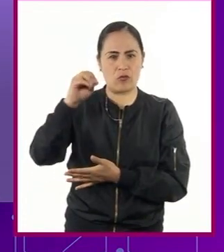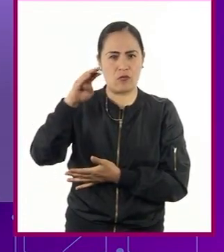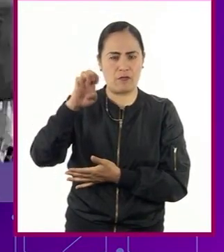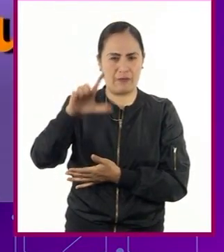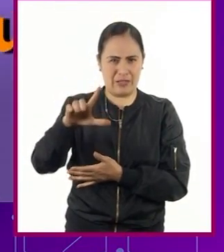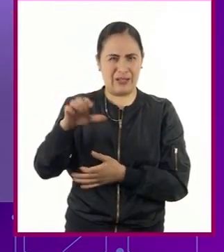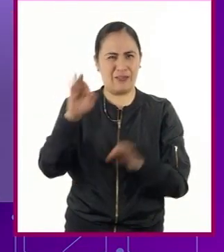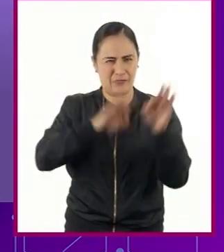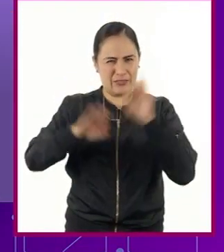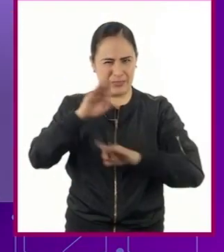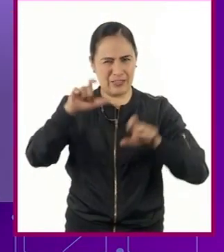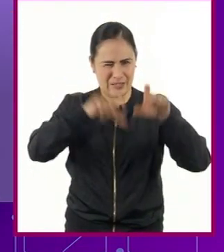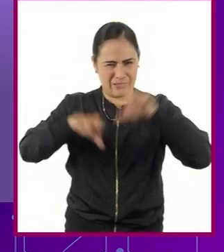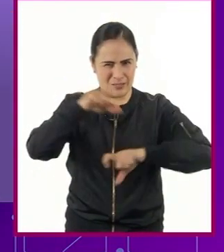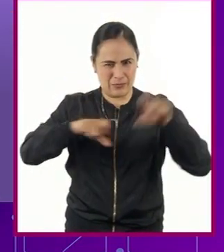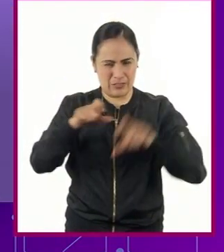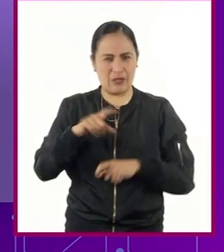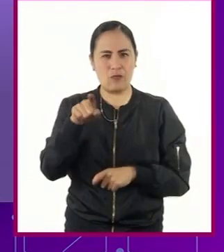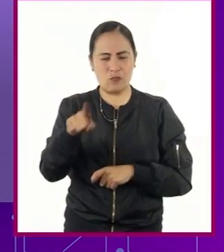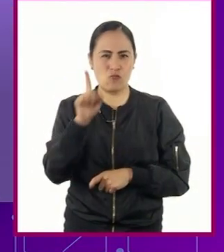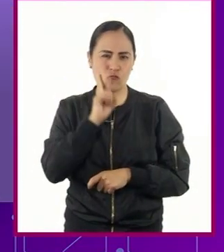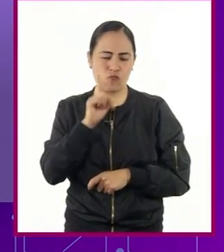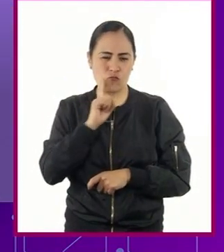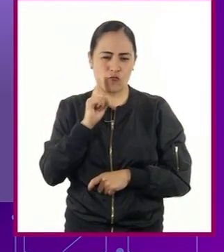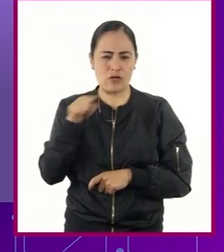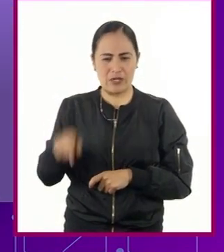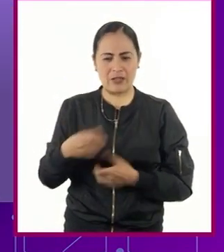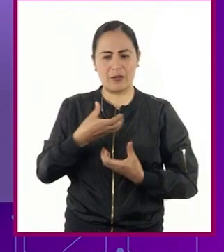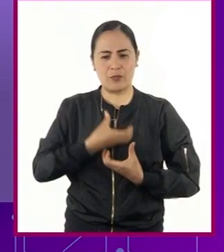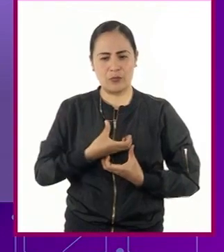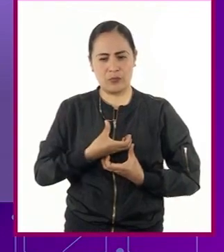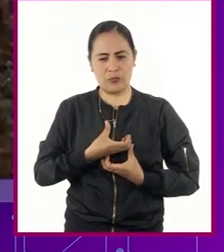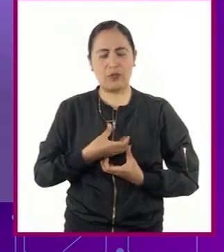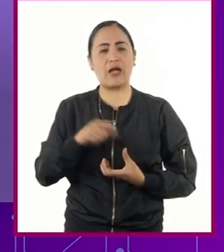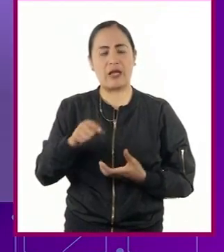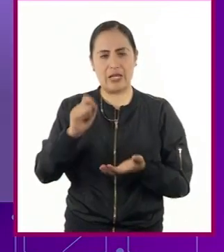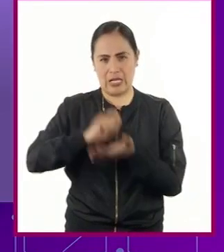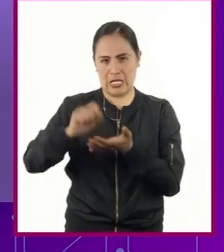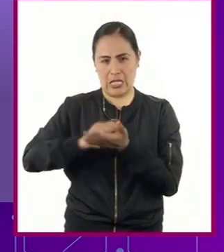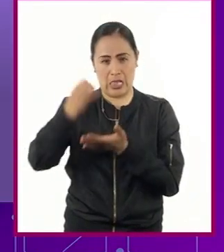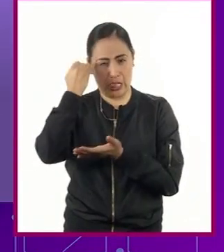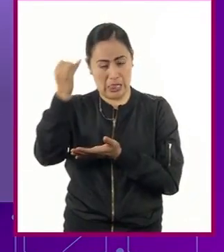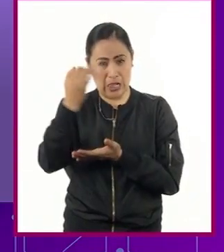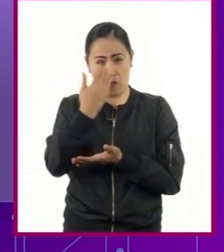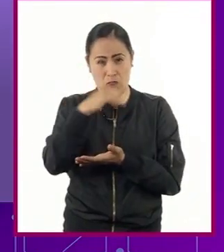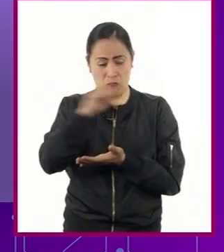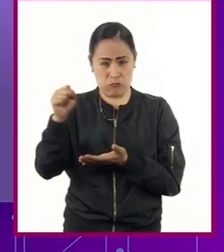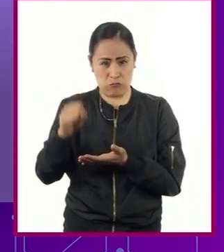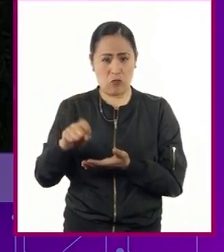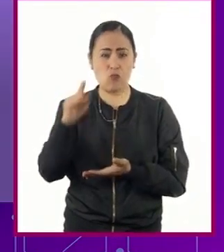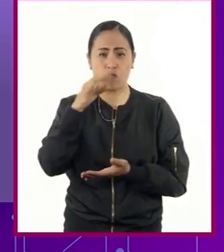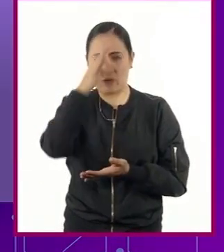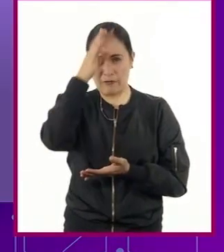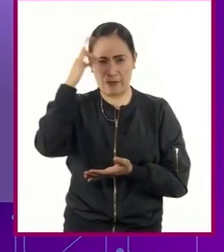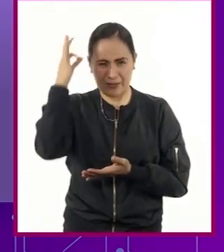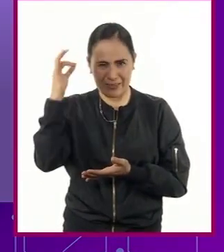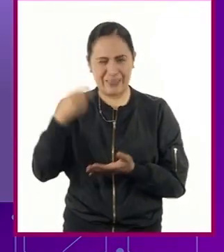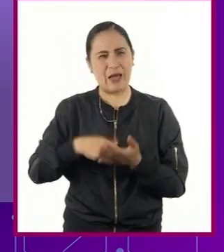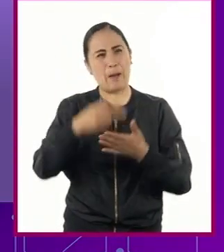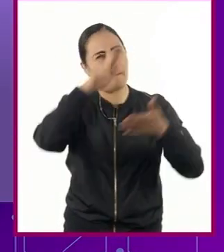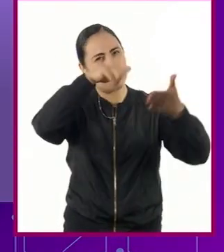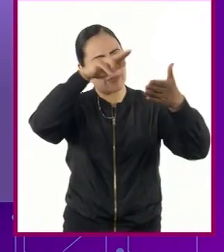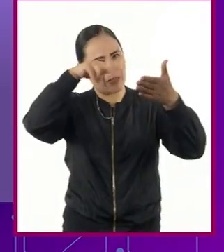química. Sor Juana Inés de la Cruz destacó en literatura. Frida Kahlo en pintura.